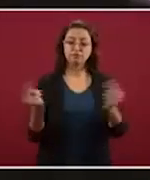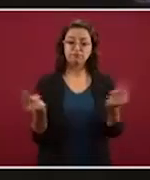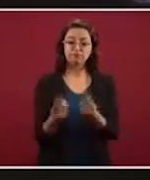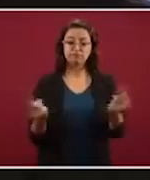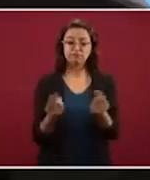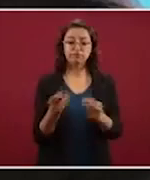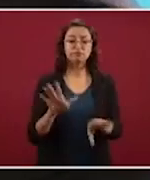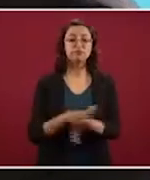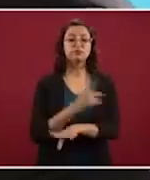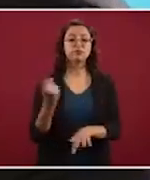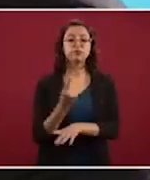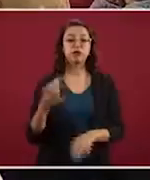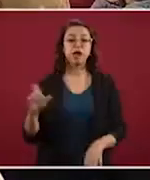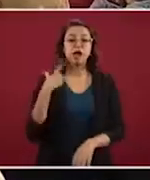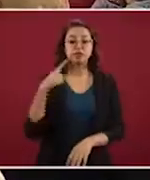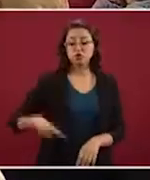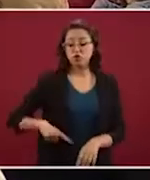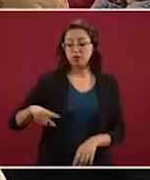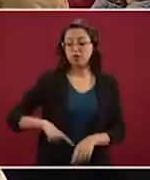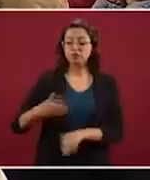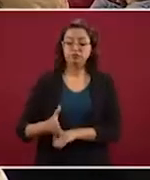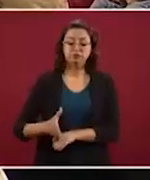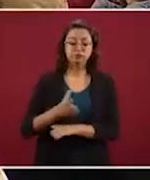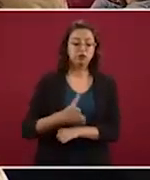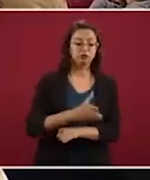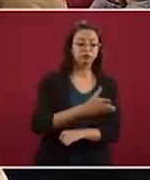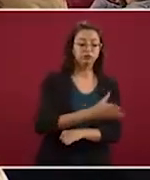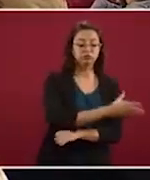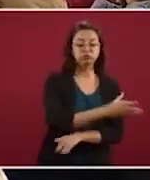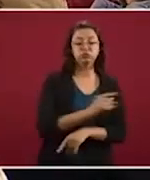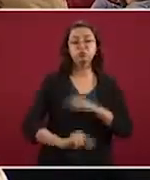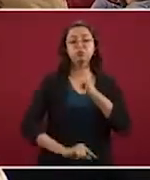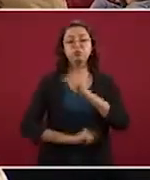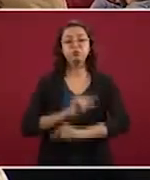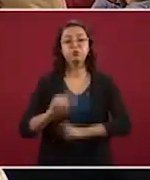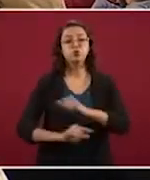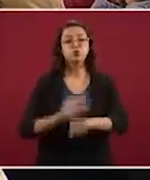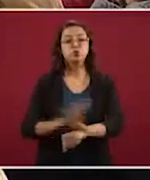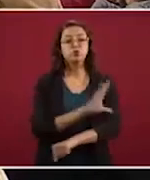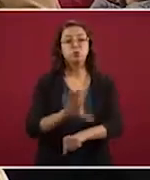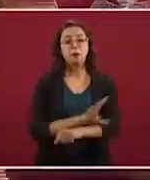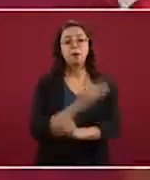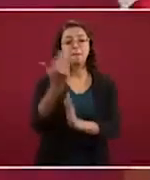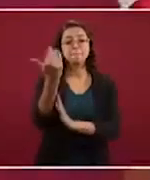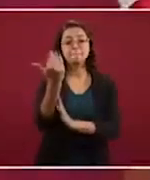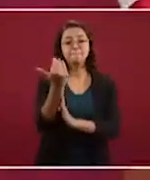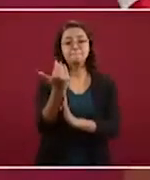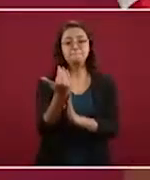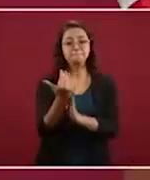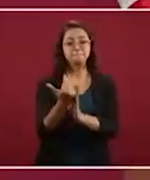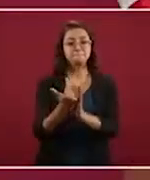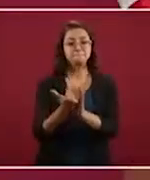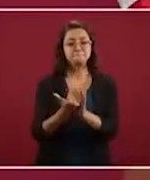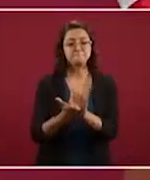los años anteriores la CFE fue limitando su generación de energía